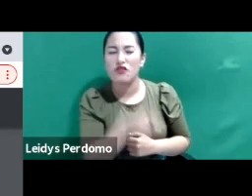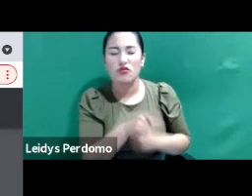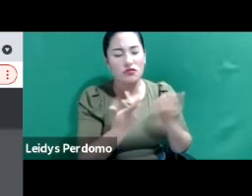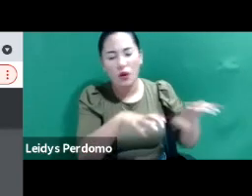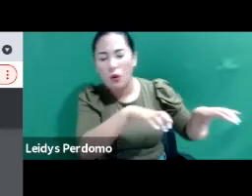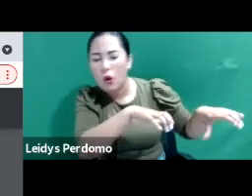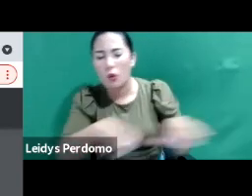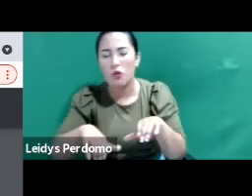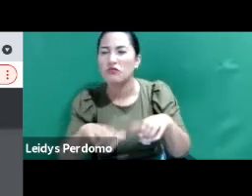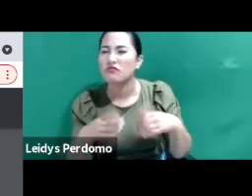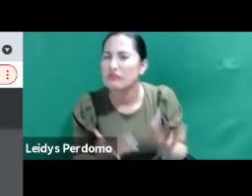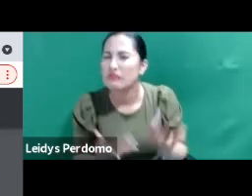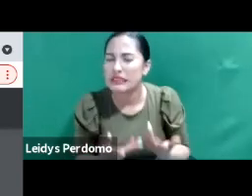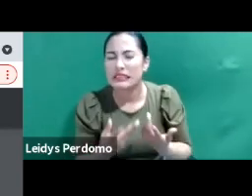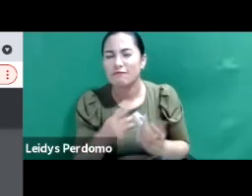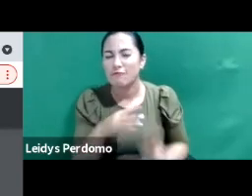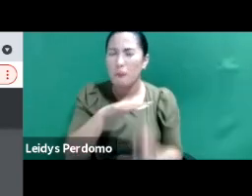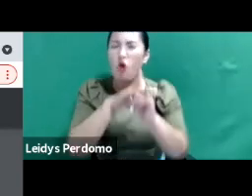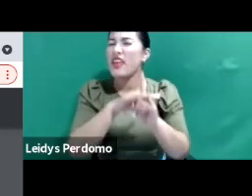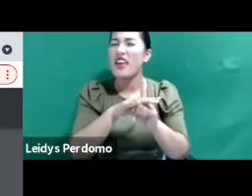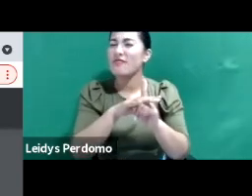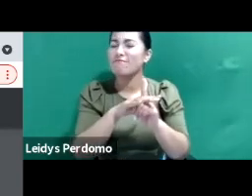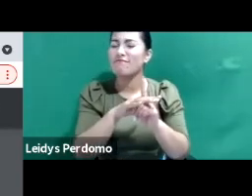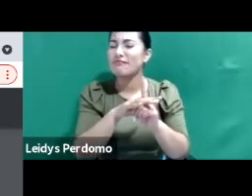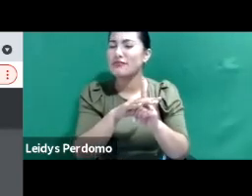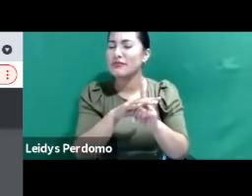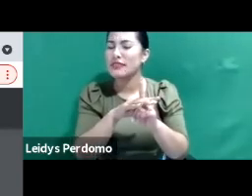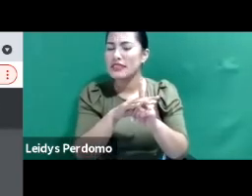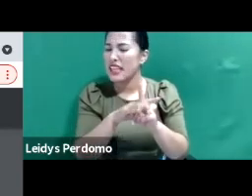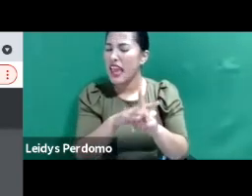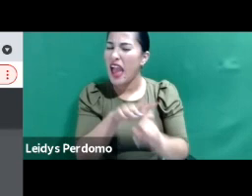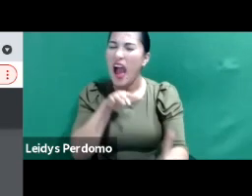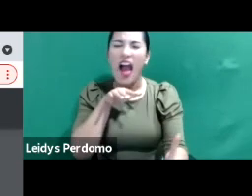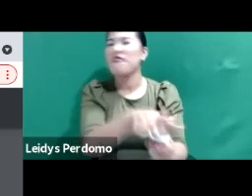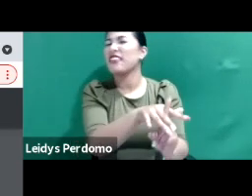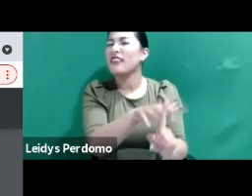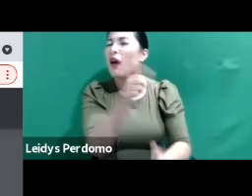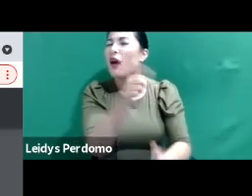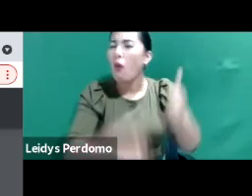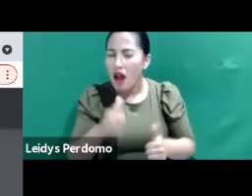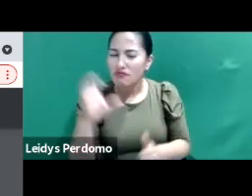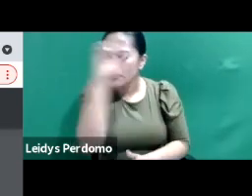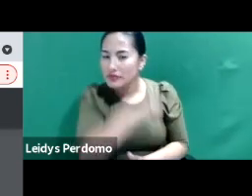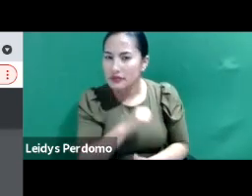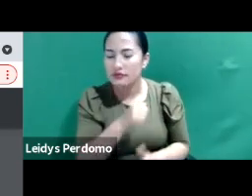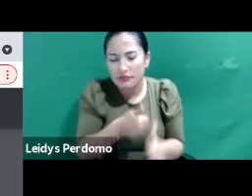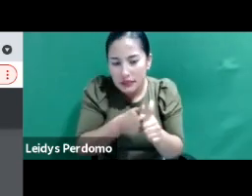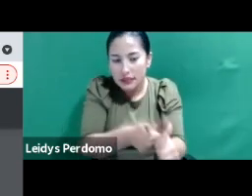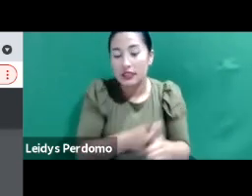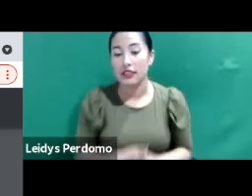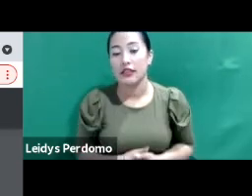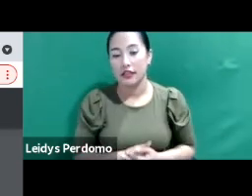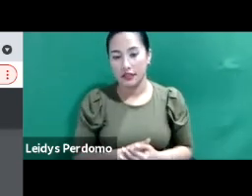comportamientos, identificación de qué lo está detonando y qué puede estarlo manteniendo. Muy bien, eso es una aproximación funcional.